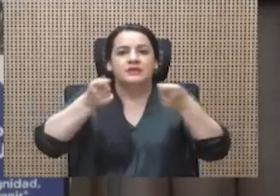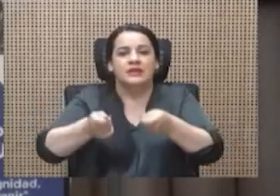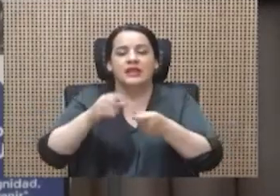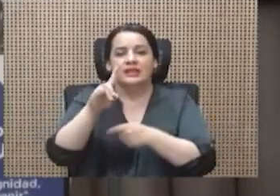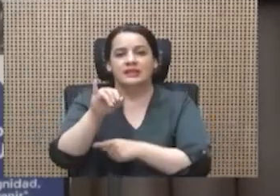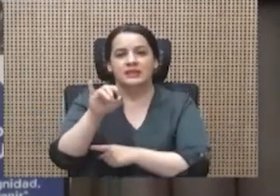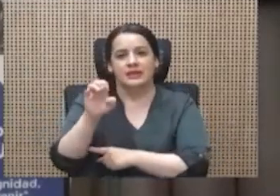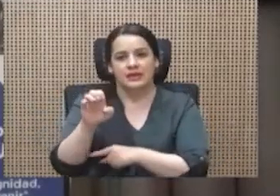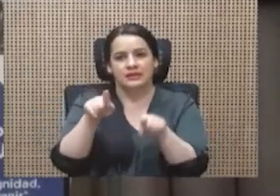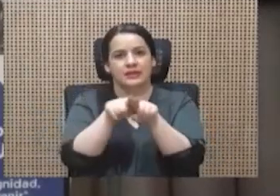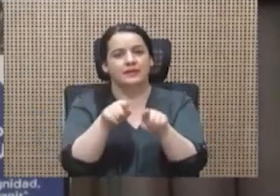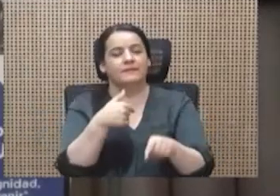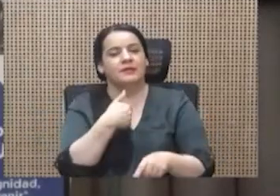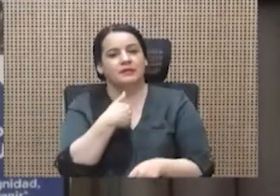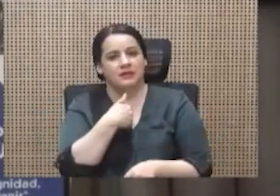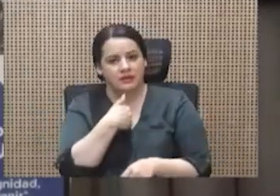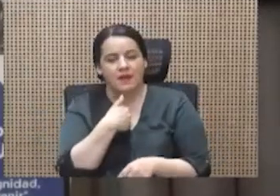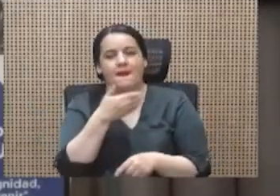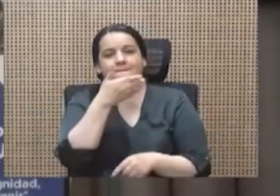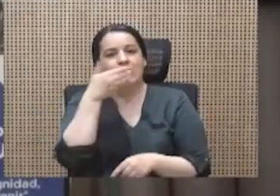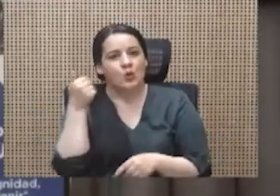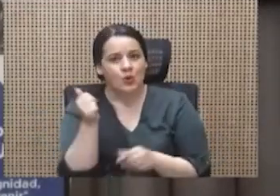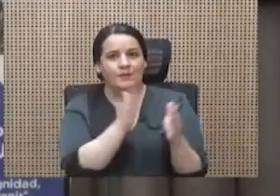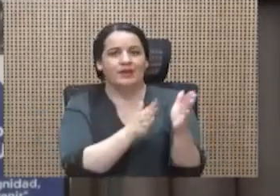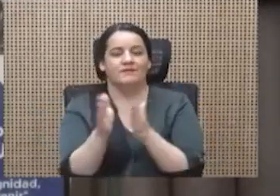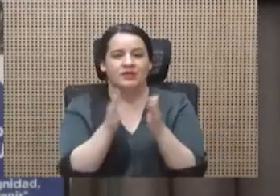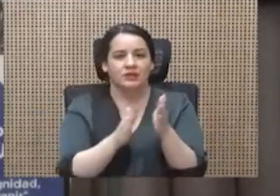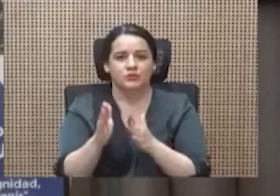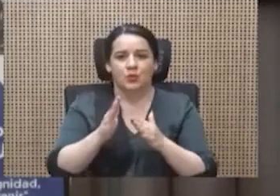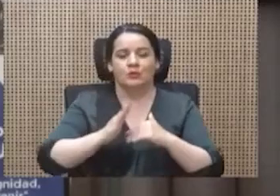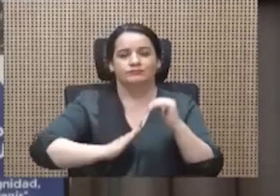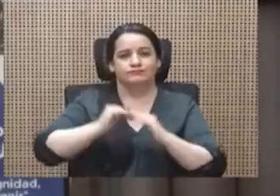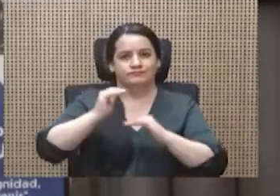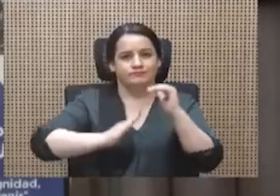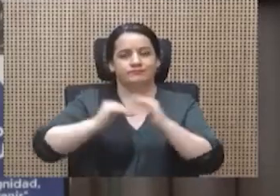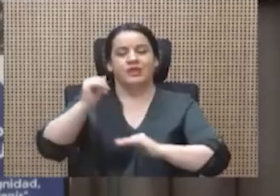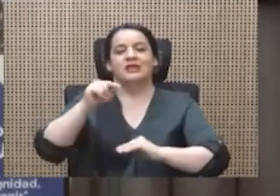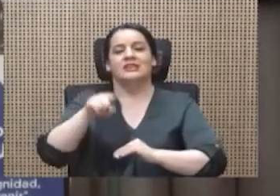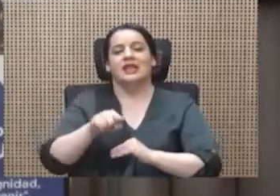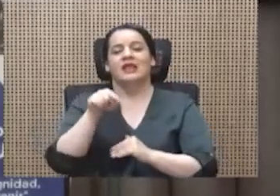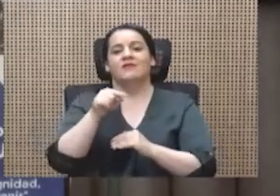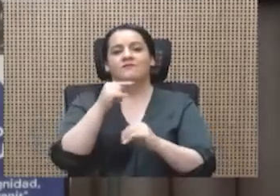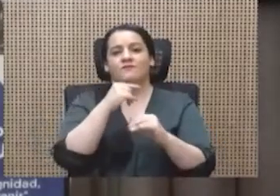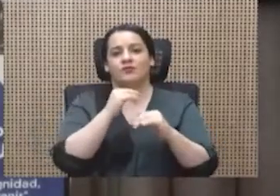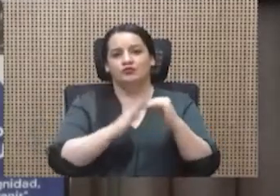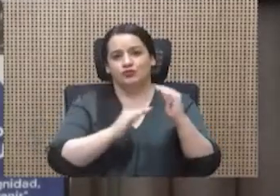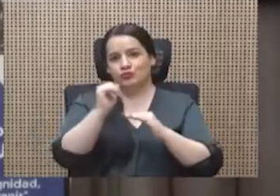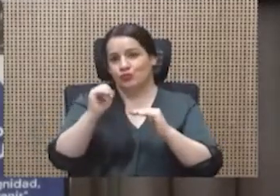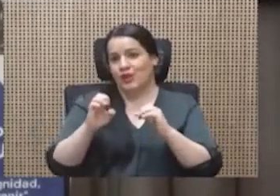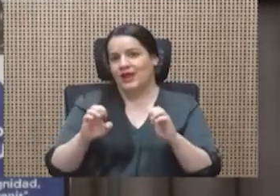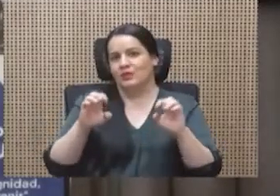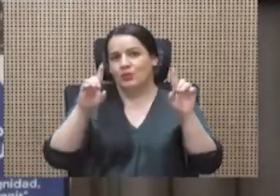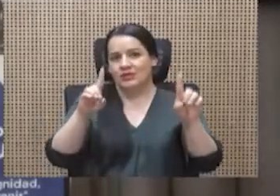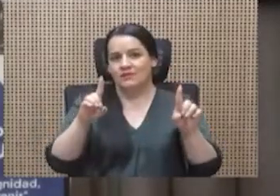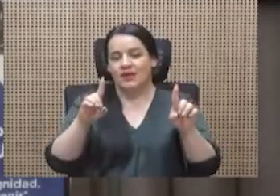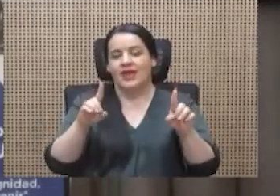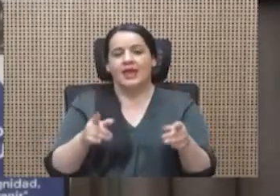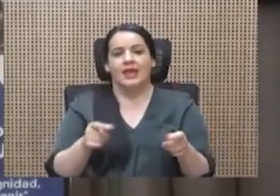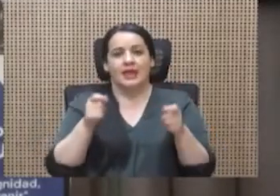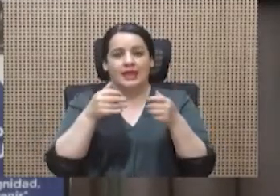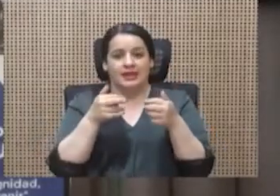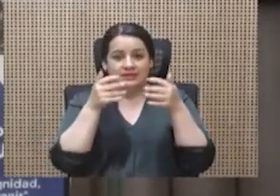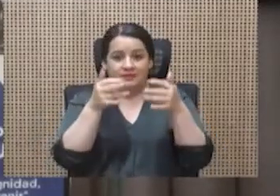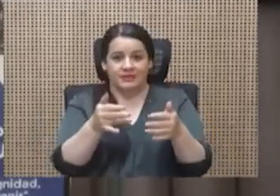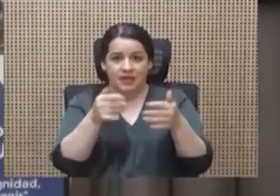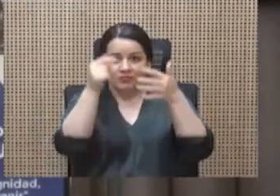y lograría una mejor planificación y ejecución de la infraestructura educativa. En la exposición de motivos de este expediente, que por supuesto les